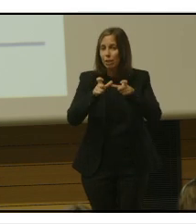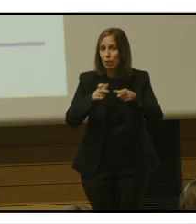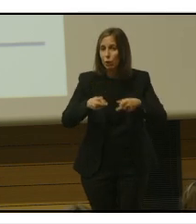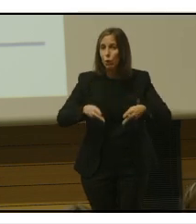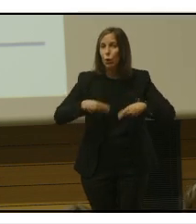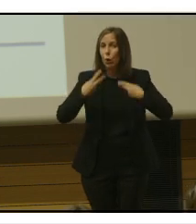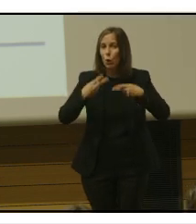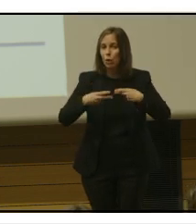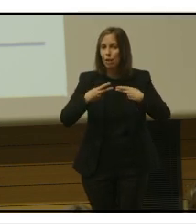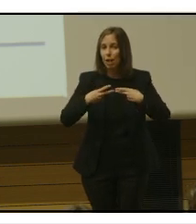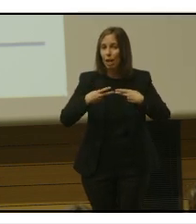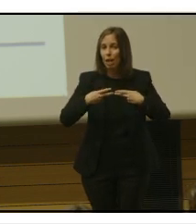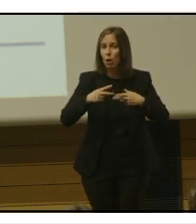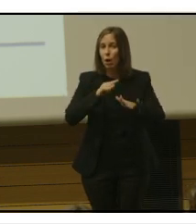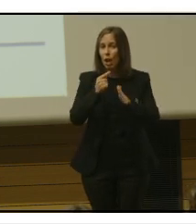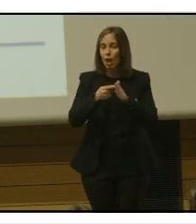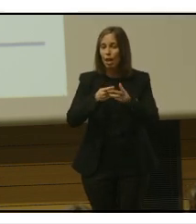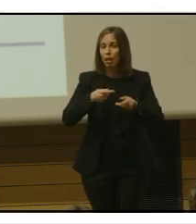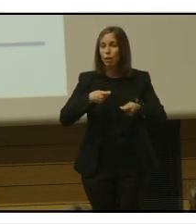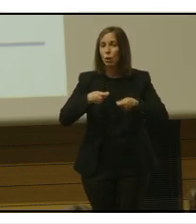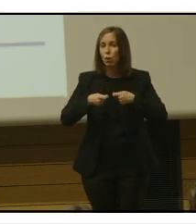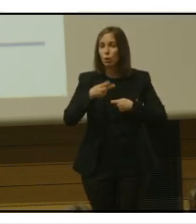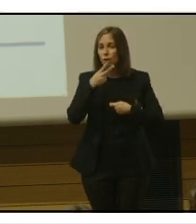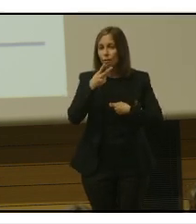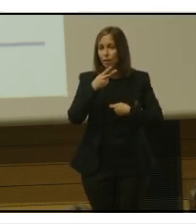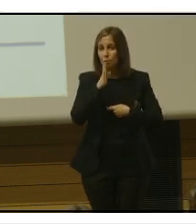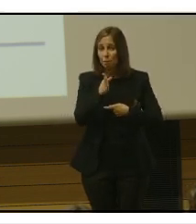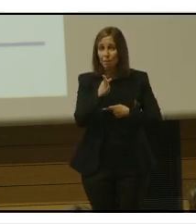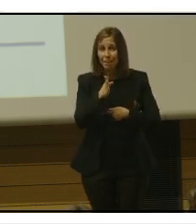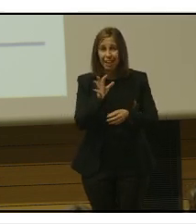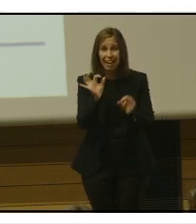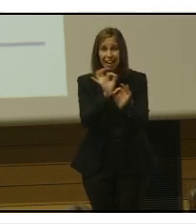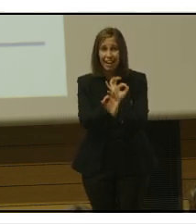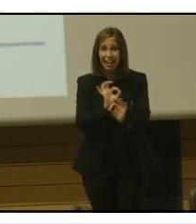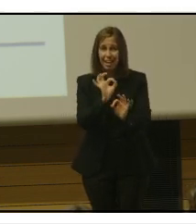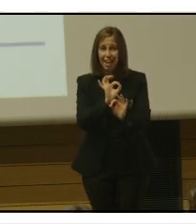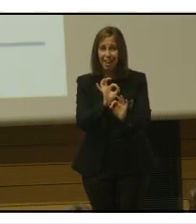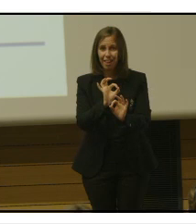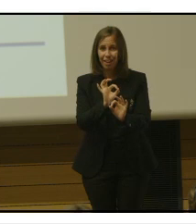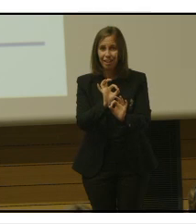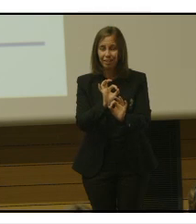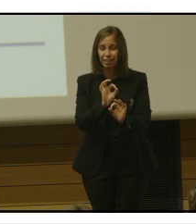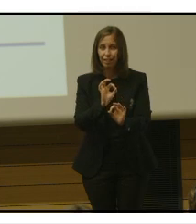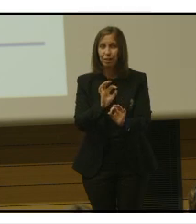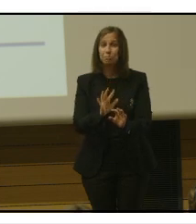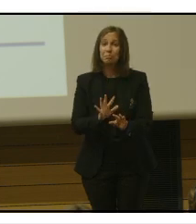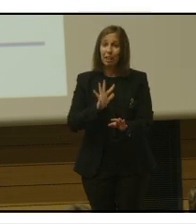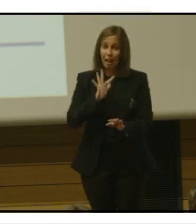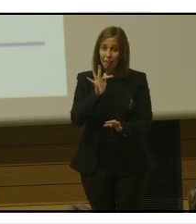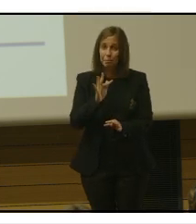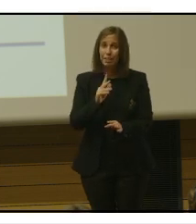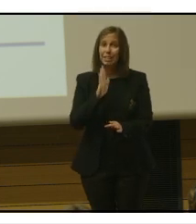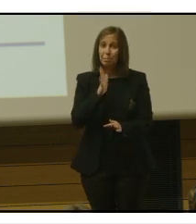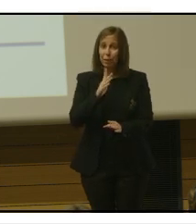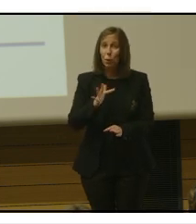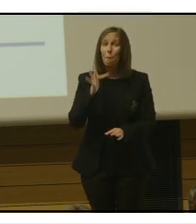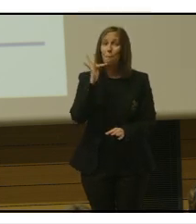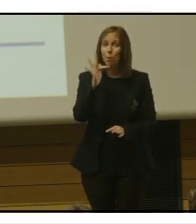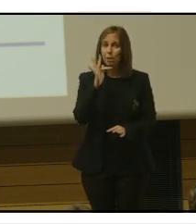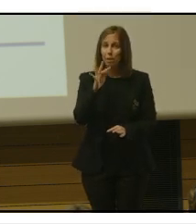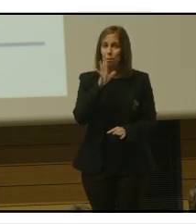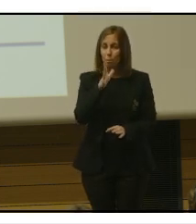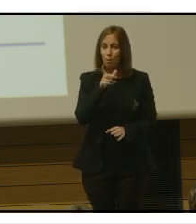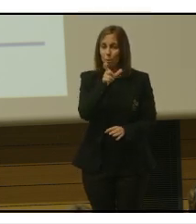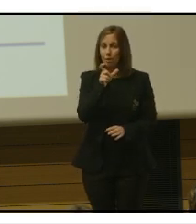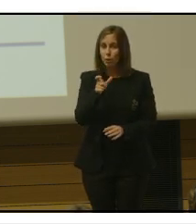estas leyes de control de tabaquismo, no tuvo impacto. De hecho, se vio que incluso tuvo un impacto positivo, porque no nos podemos olvidar, somos más